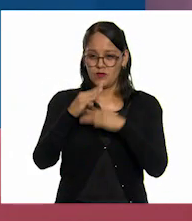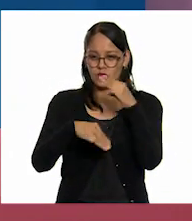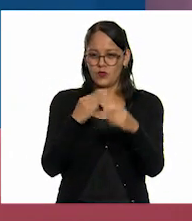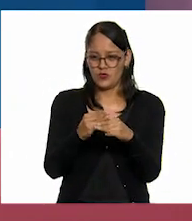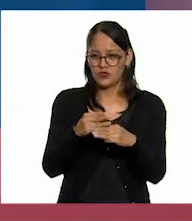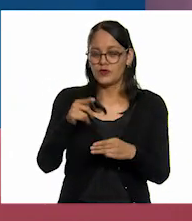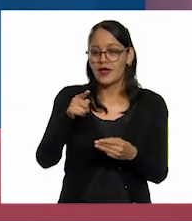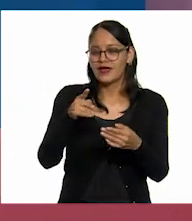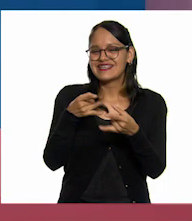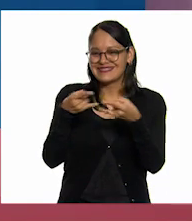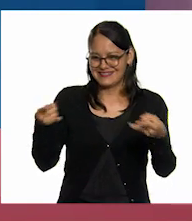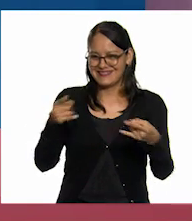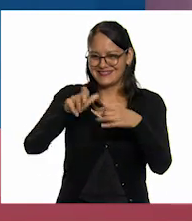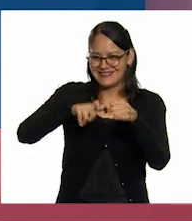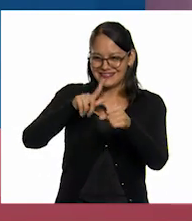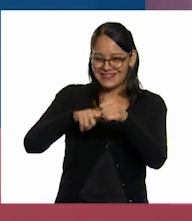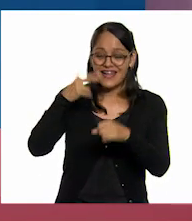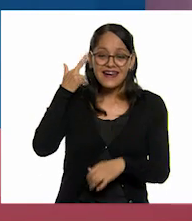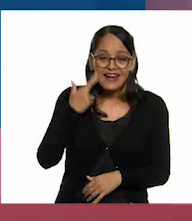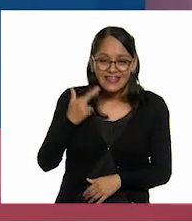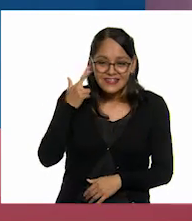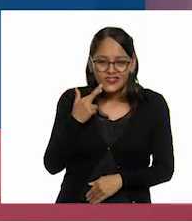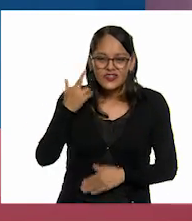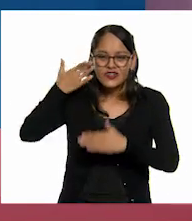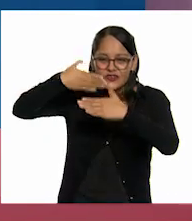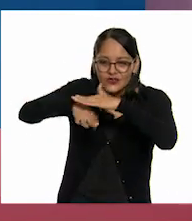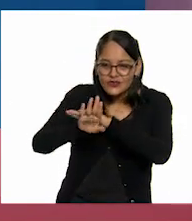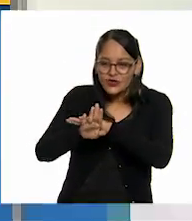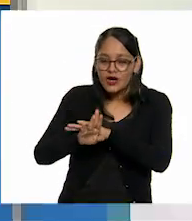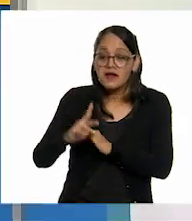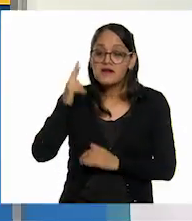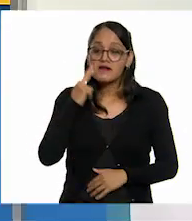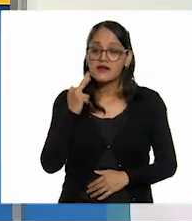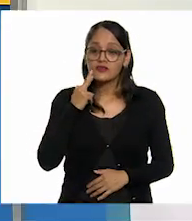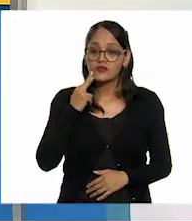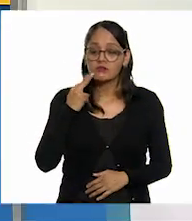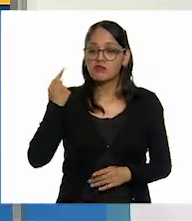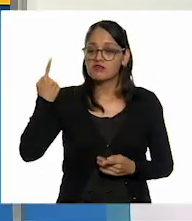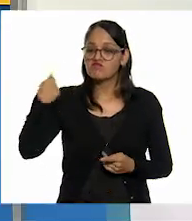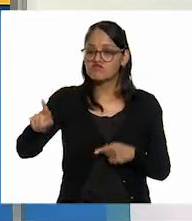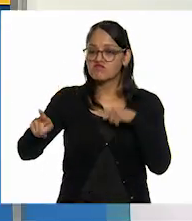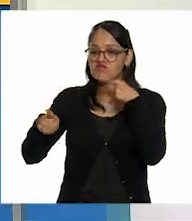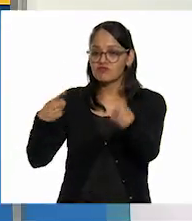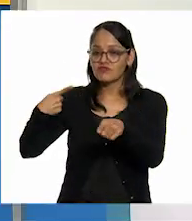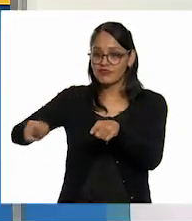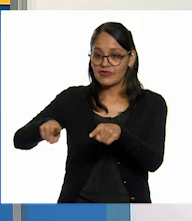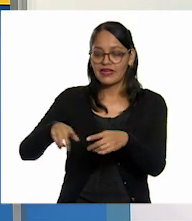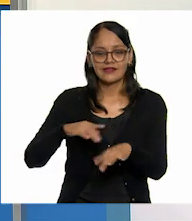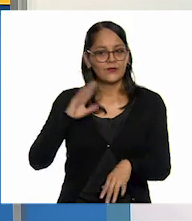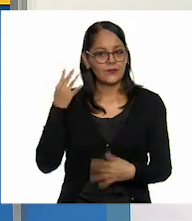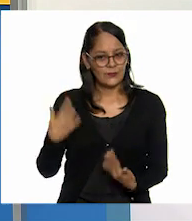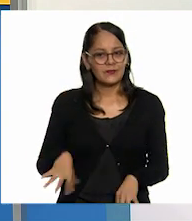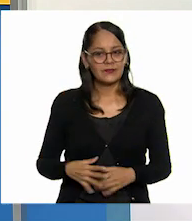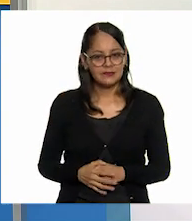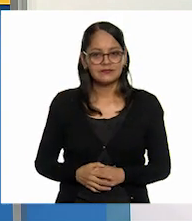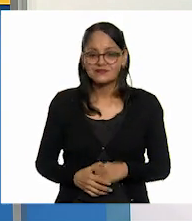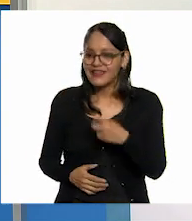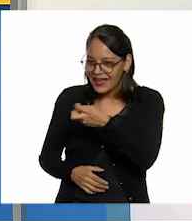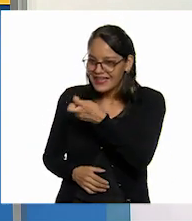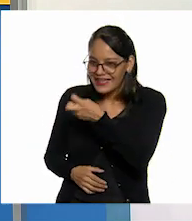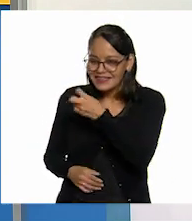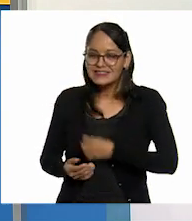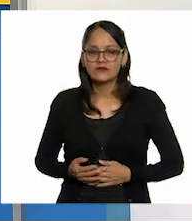los ratones eran los que mandaban todo. Eso es, pero vamos a hacer una pausa. A ver,